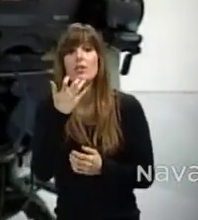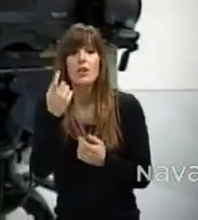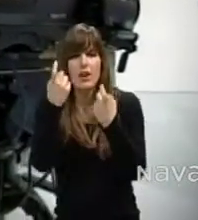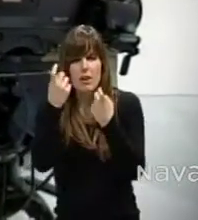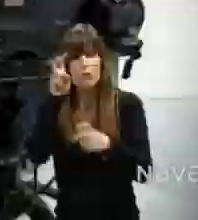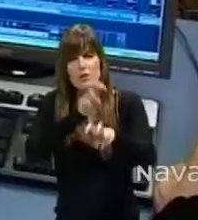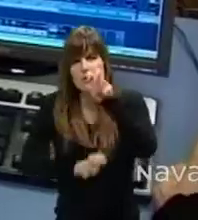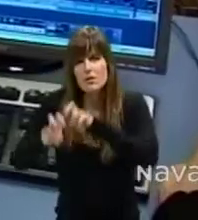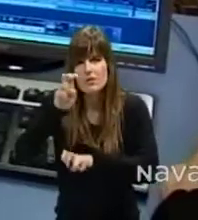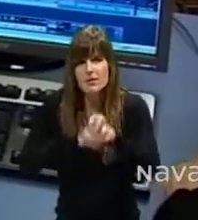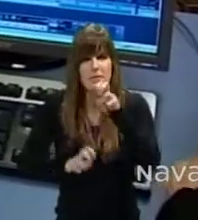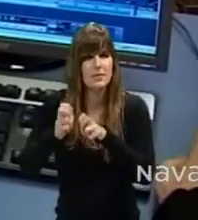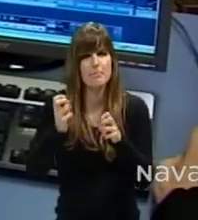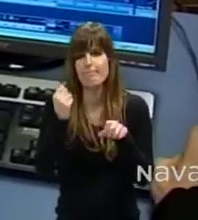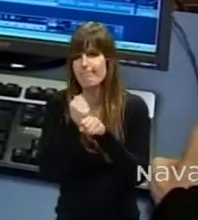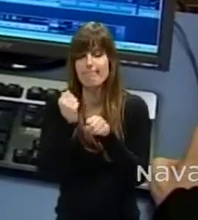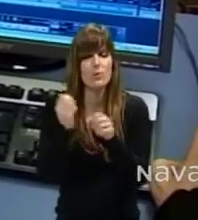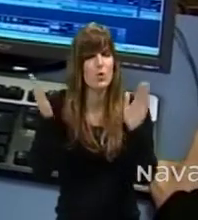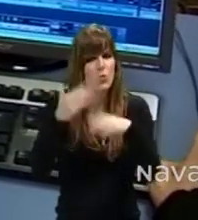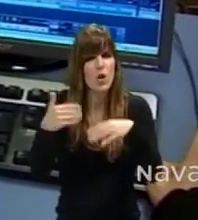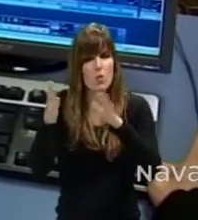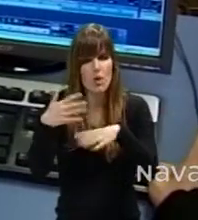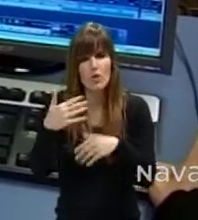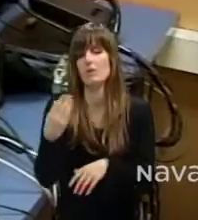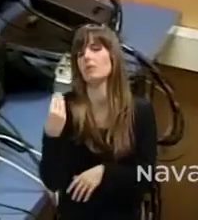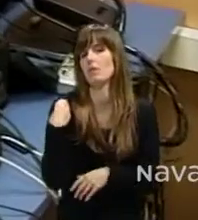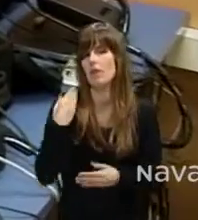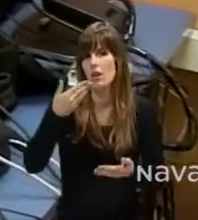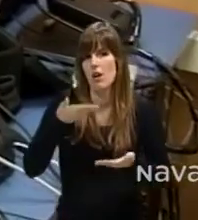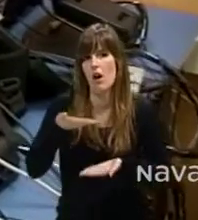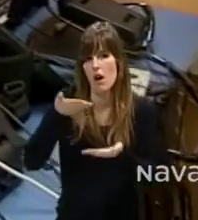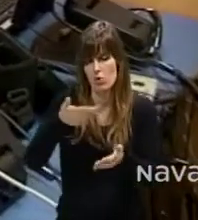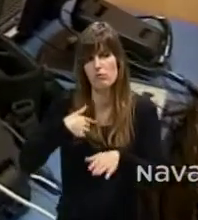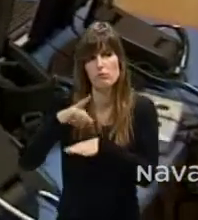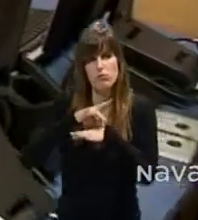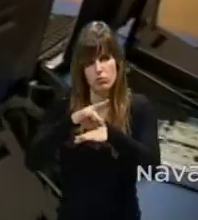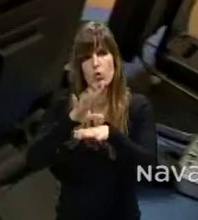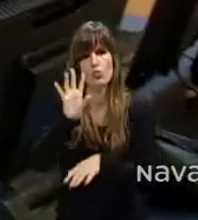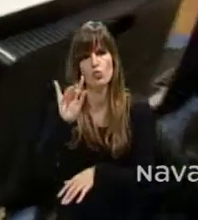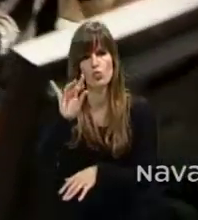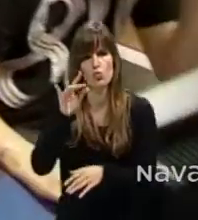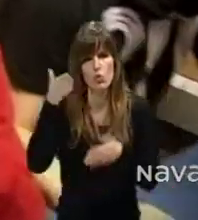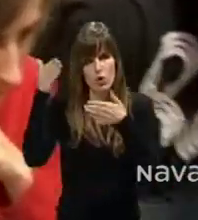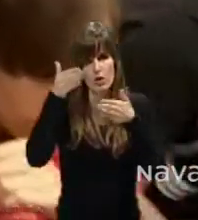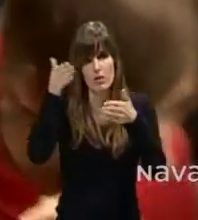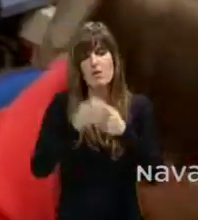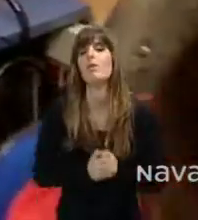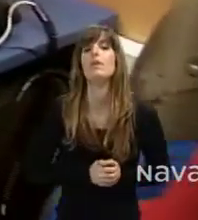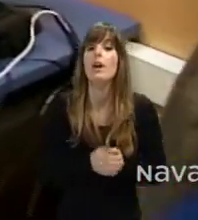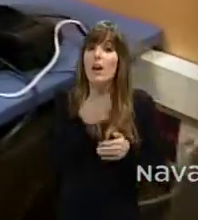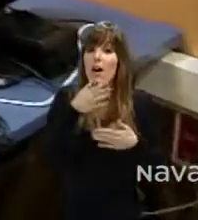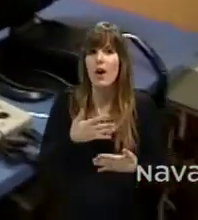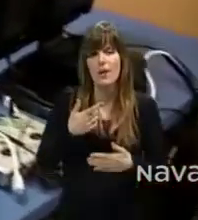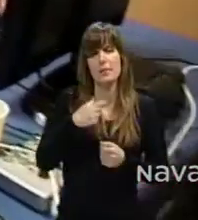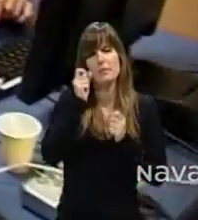no está consiguiendo trabajar precisamente después de haber estudiado con nosotros. Estamos ahora mismo en un momento en el